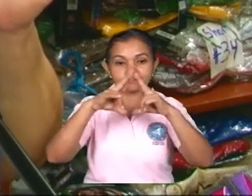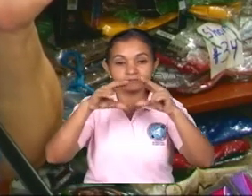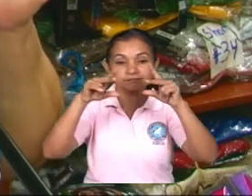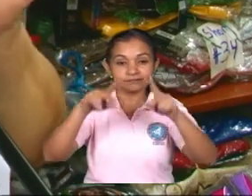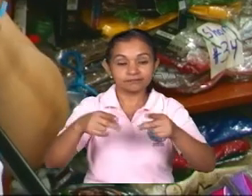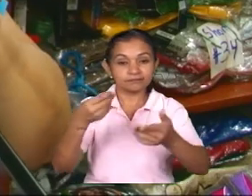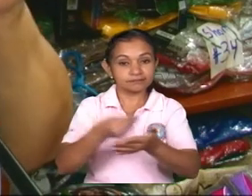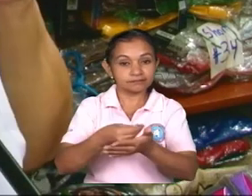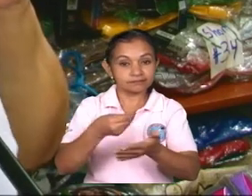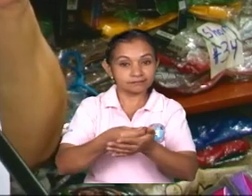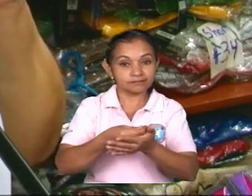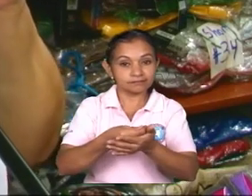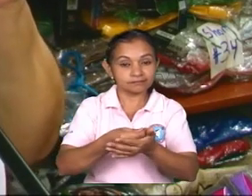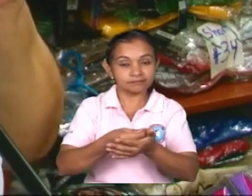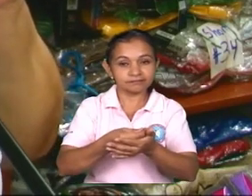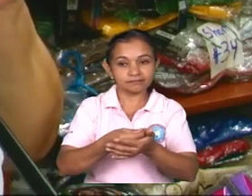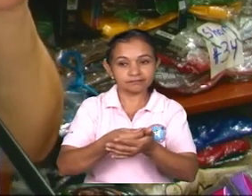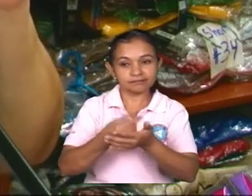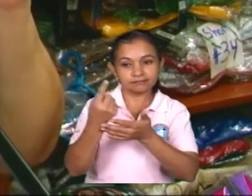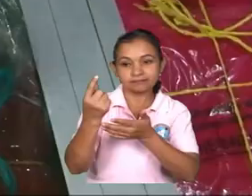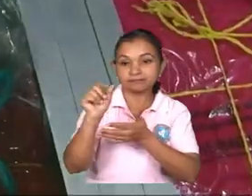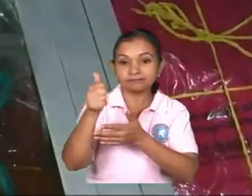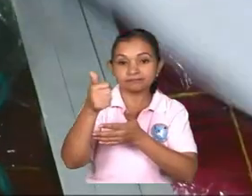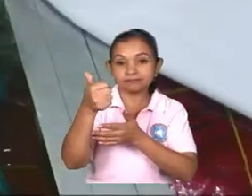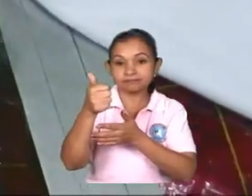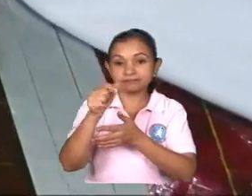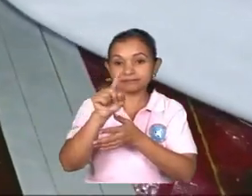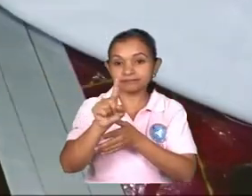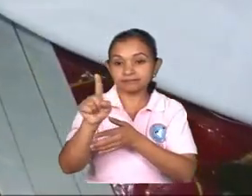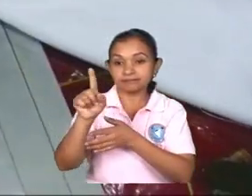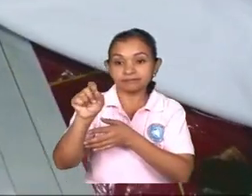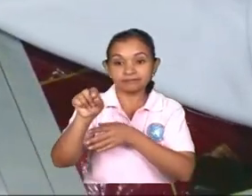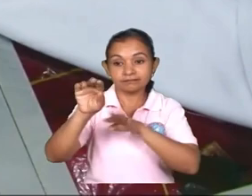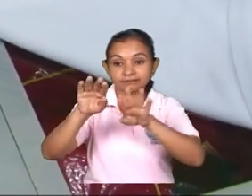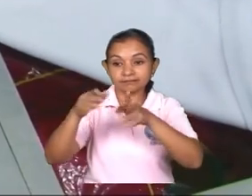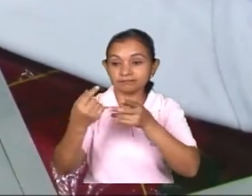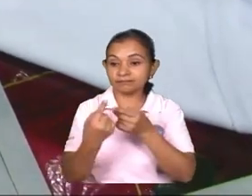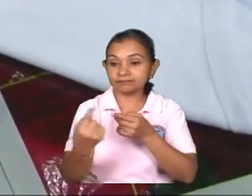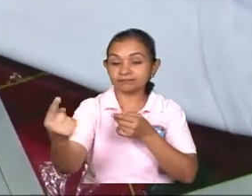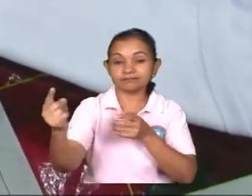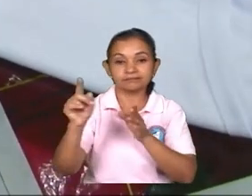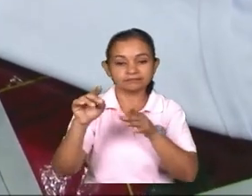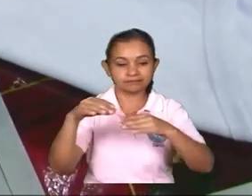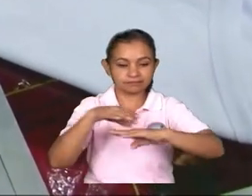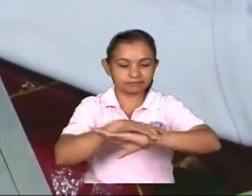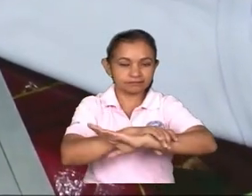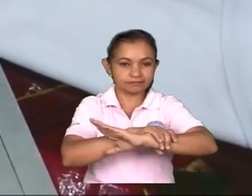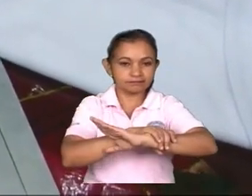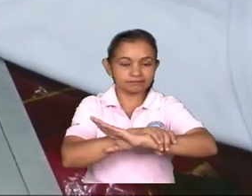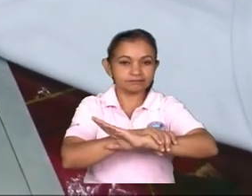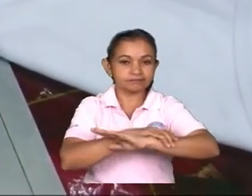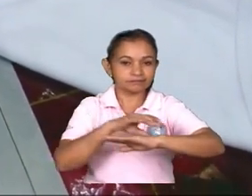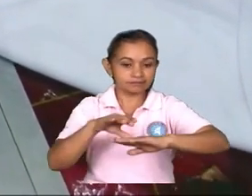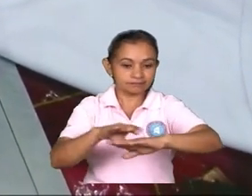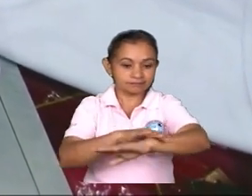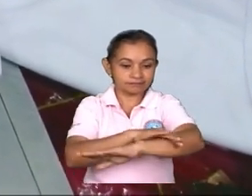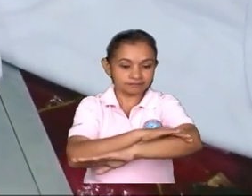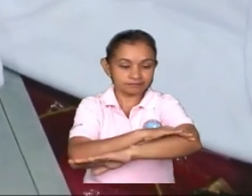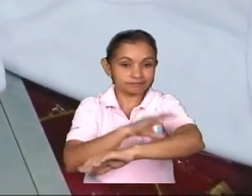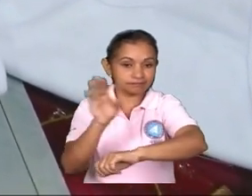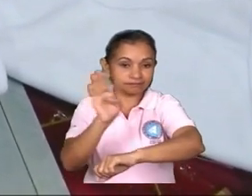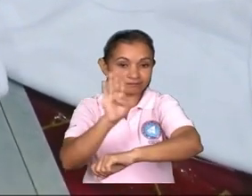nicaragüense. Y a esa señora me acaba de llevar 6 a 110. ¿Y las calcetitas también? Y esta sí, esta calceta